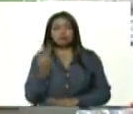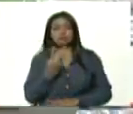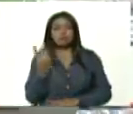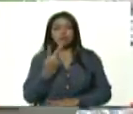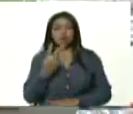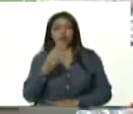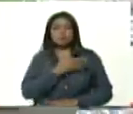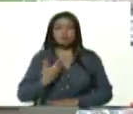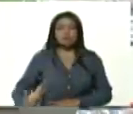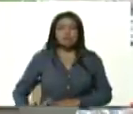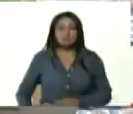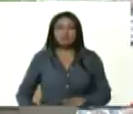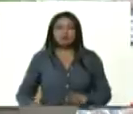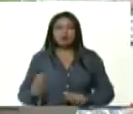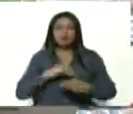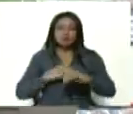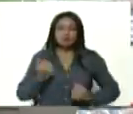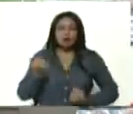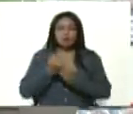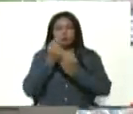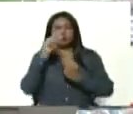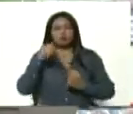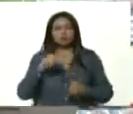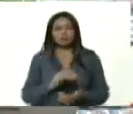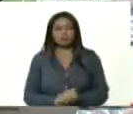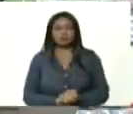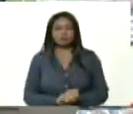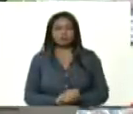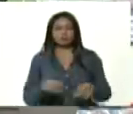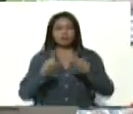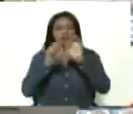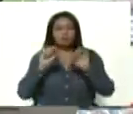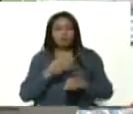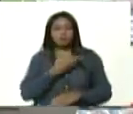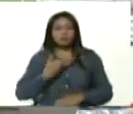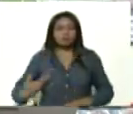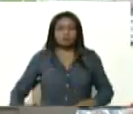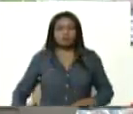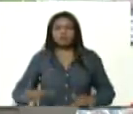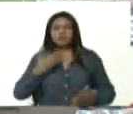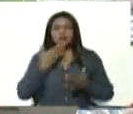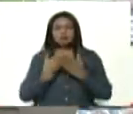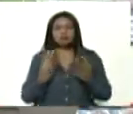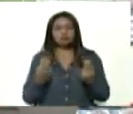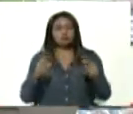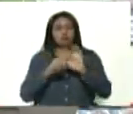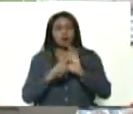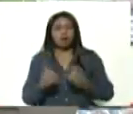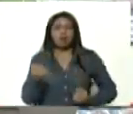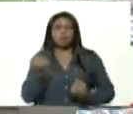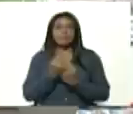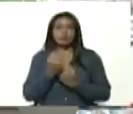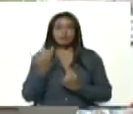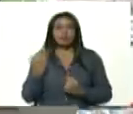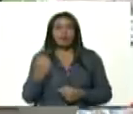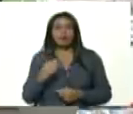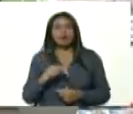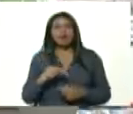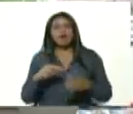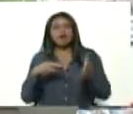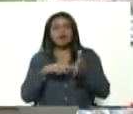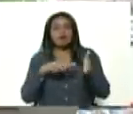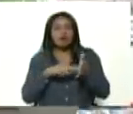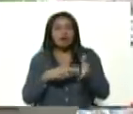mandatarios se ha ratificado nuestra cooperación bilateral. El presidente agradeció la cooperación de Irán en